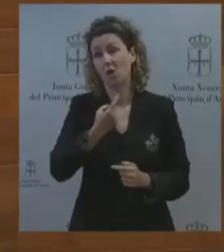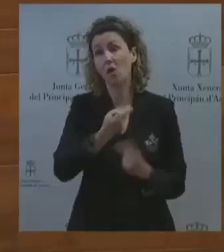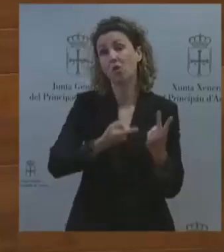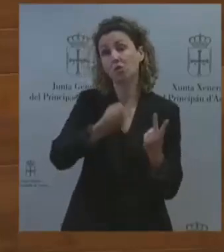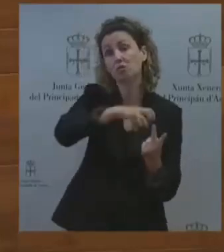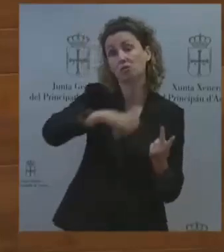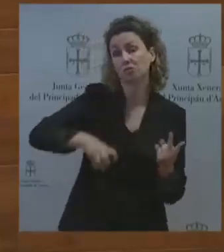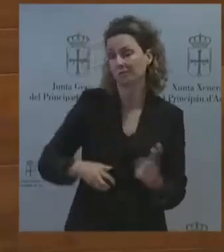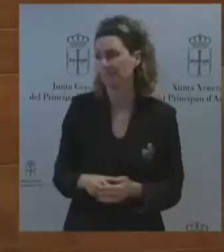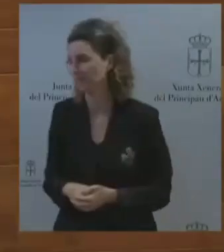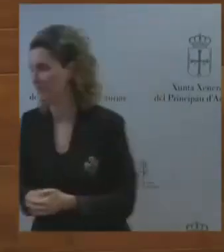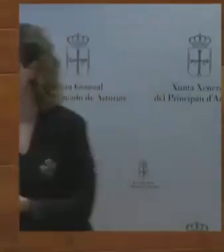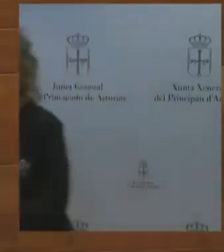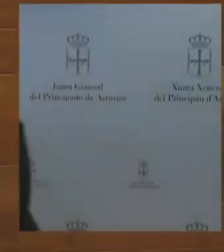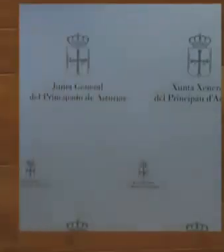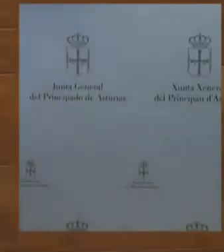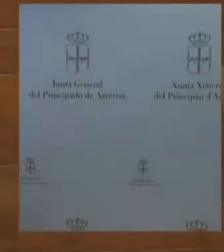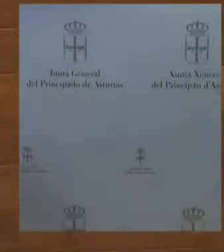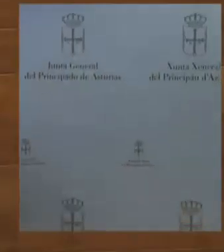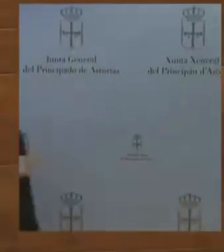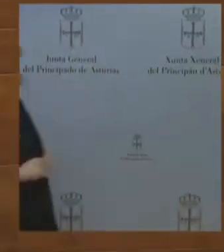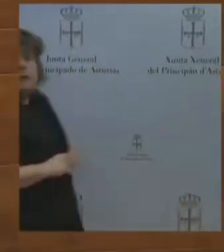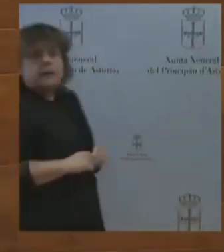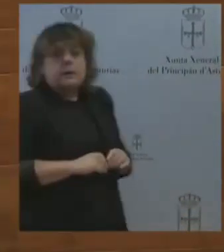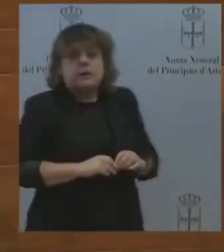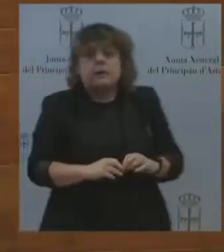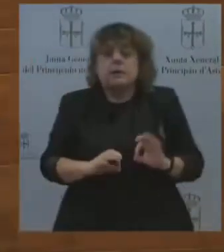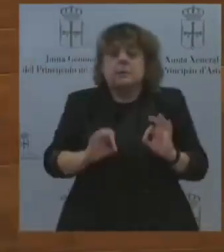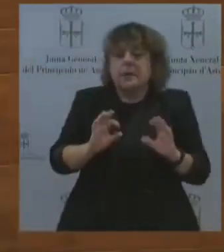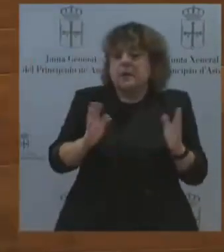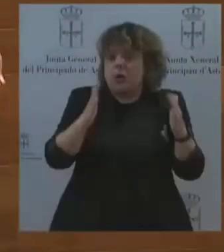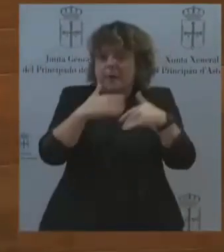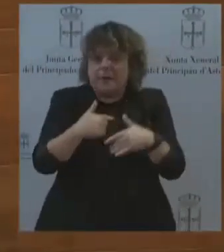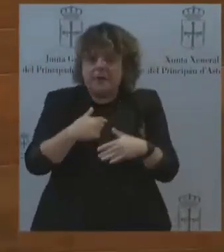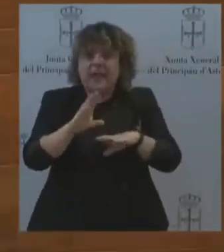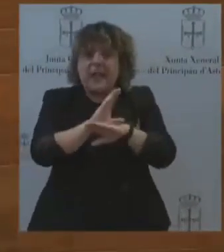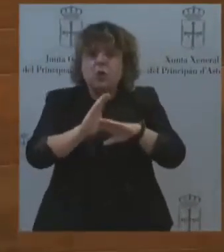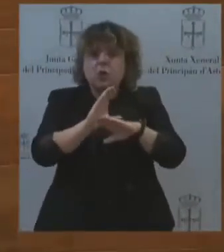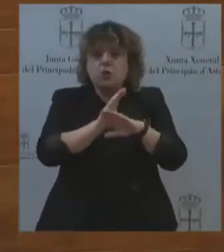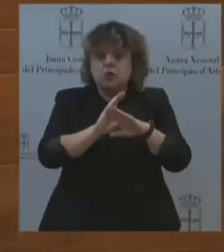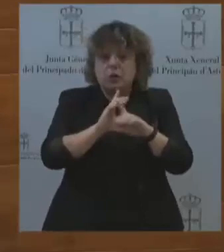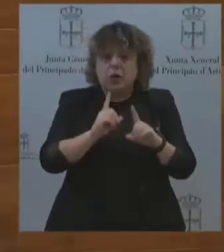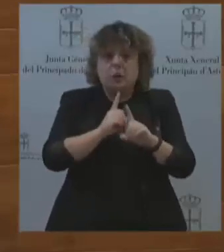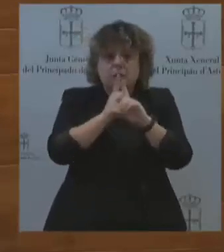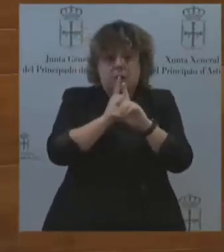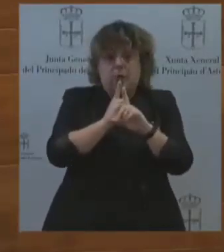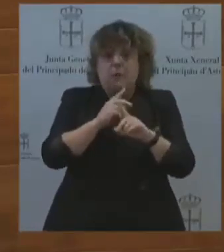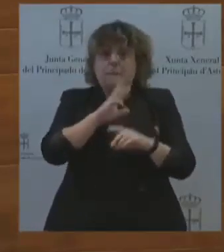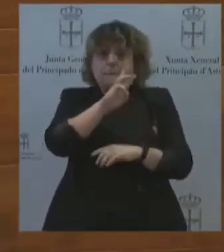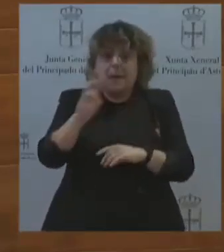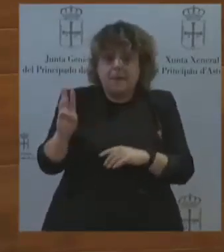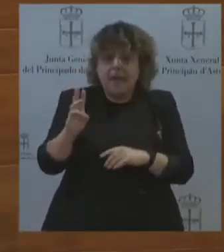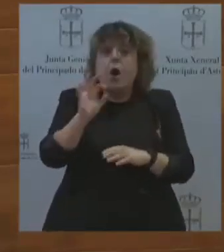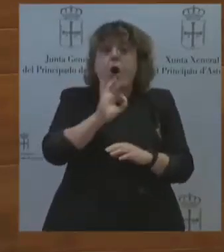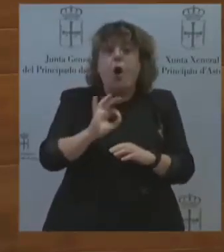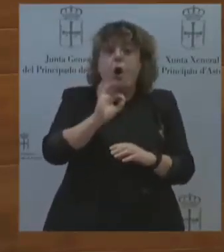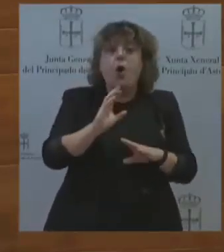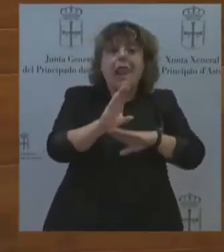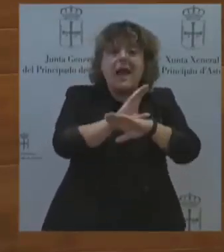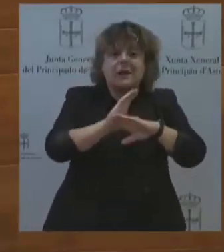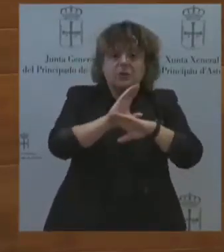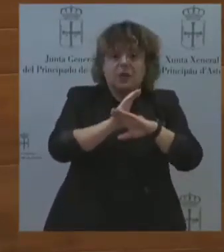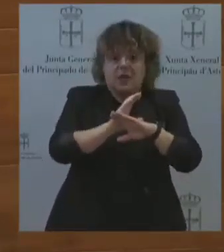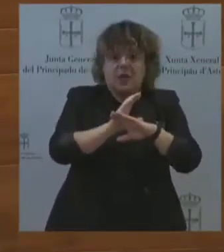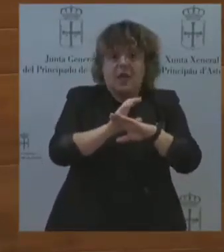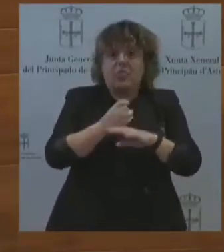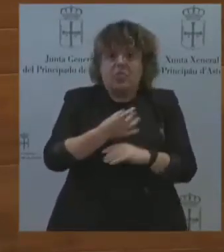en ningún lado, que será la Consejería de Oposición del Partido Popular y la Consejería de Deuda. Hablaba usted también